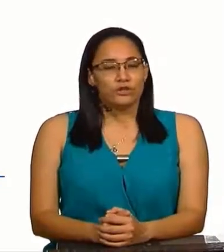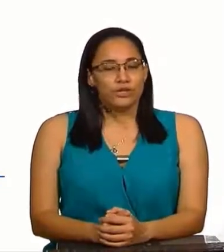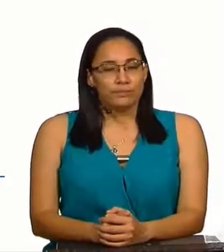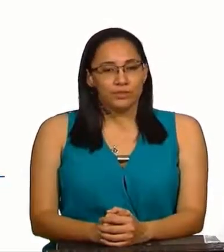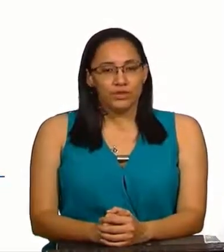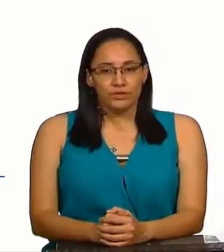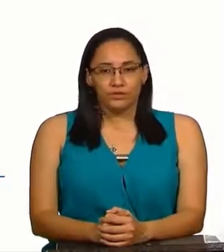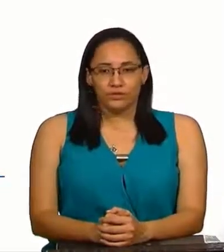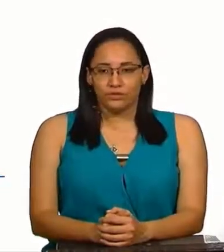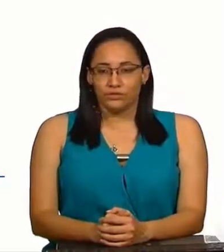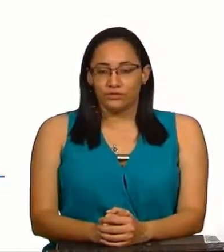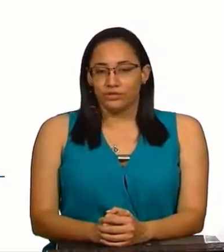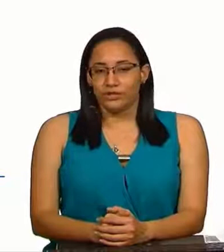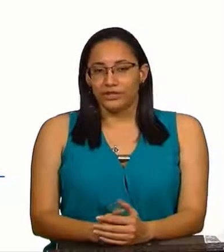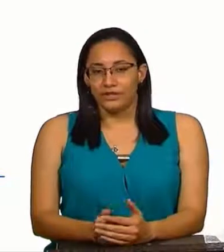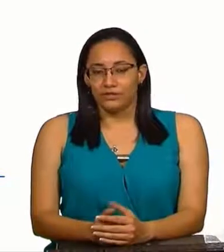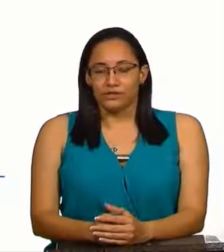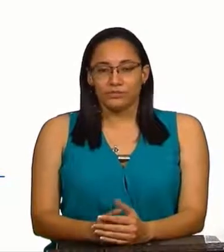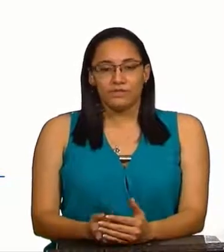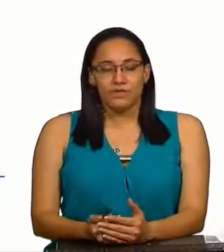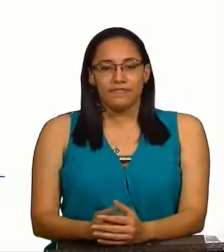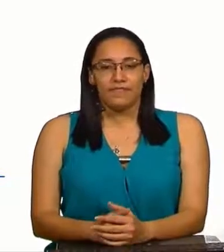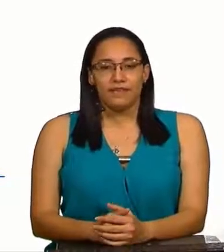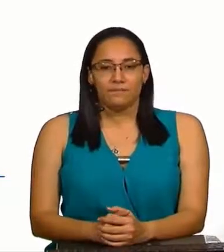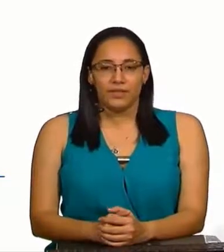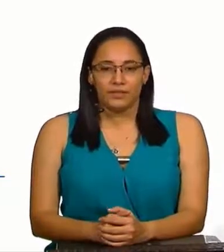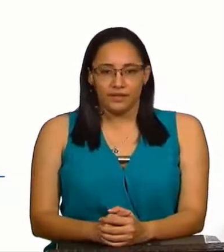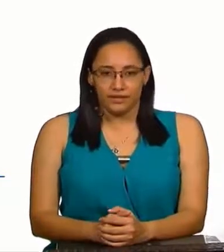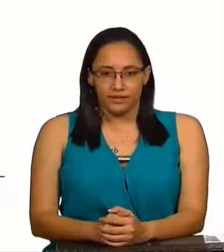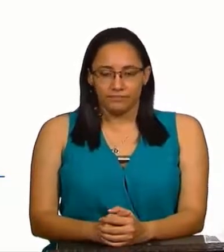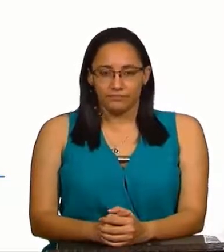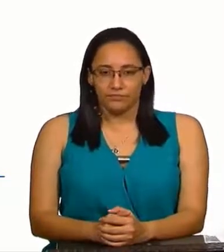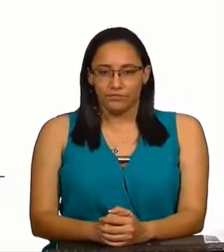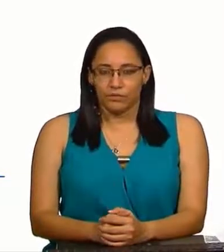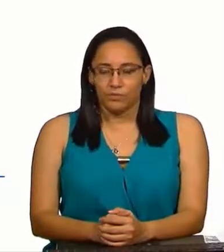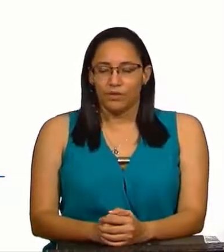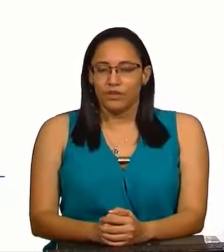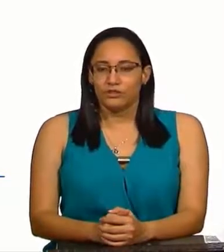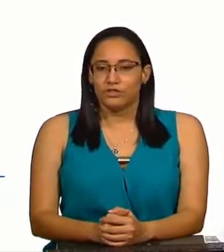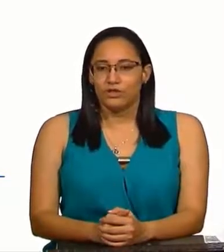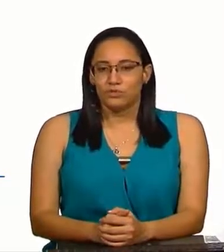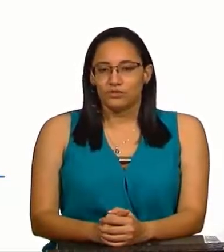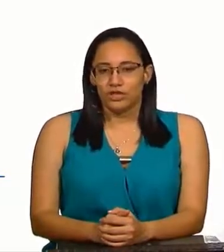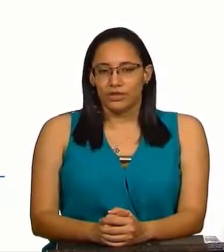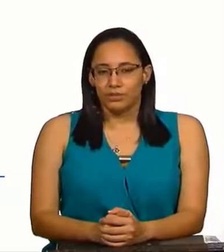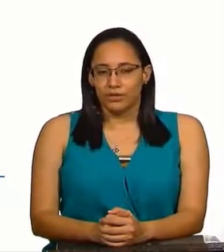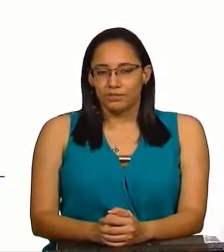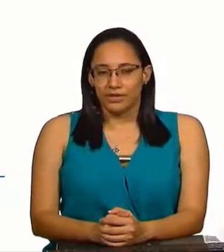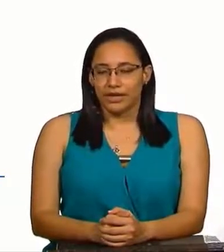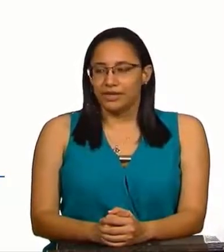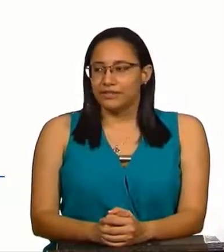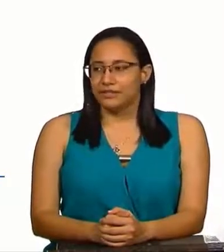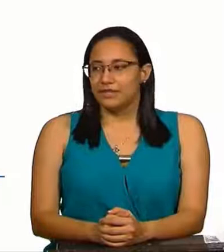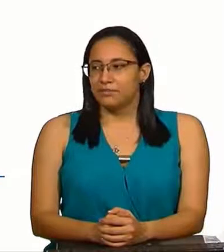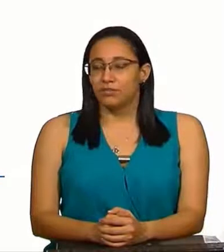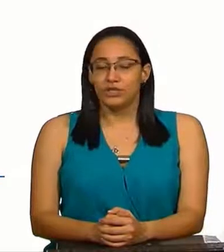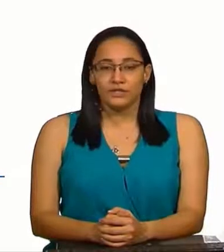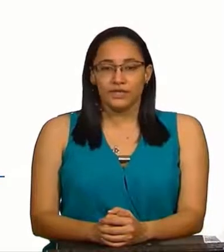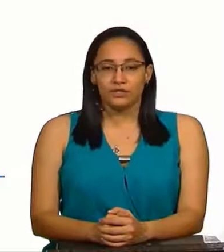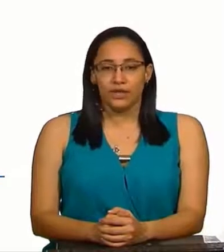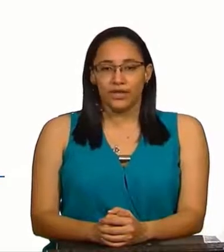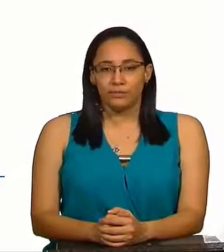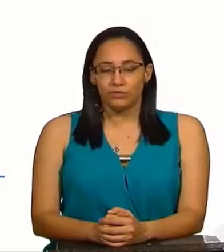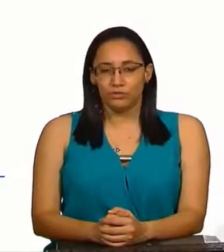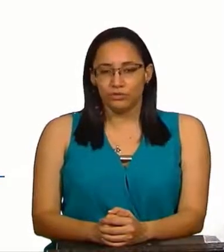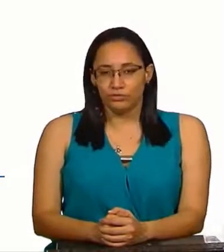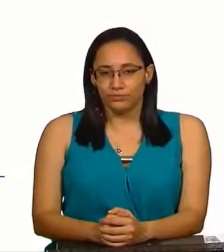Yo no he podido o no he tenido la posibilidad de venderla. Entonces, como ustedes pueden ver ahí, seguimos